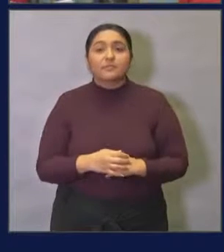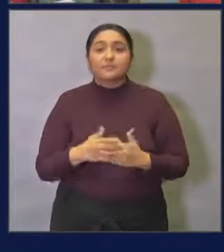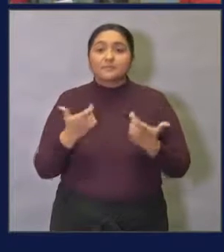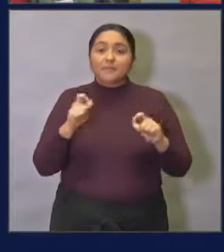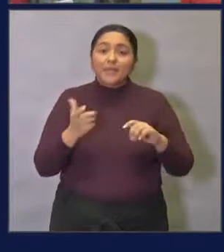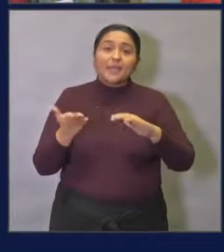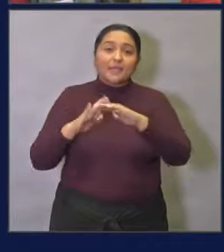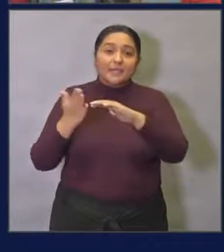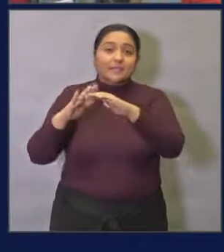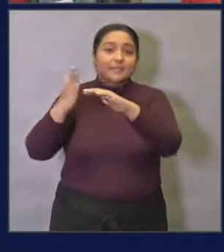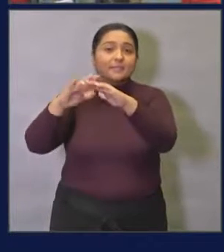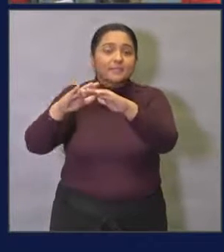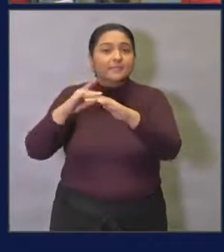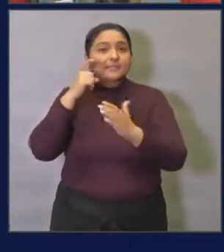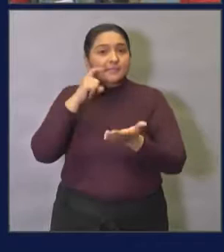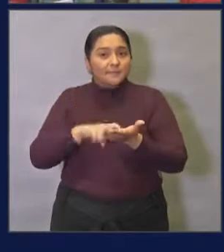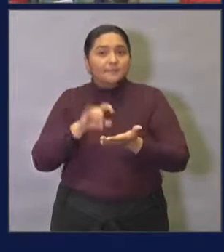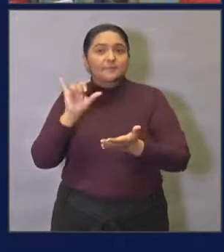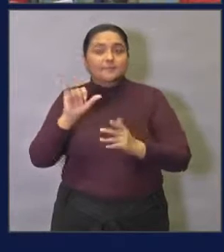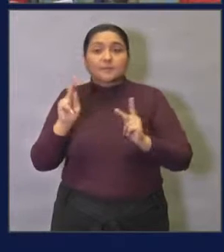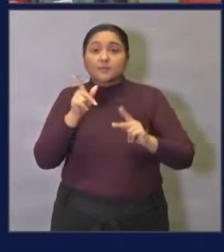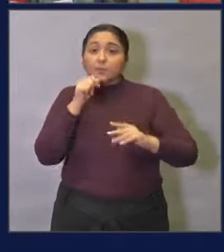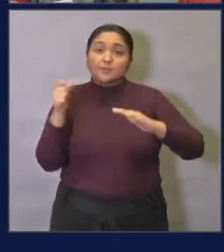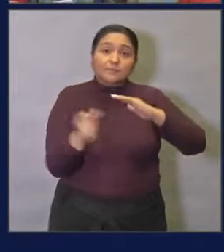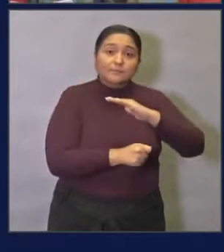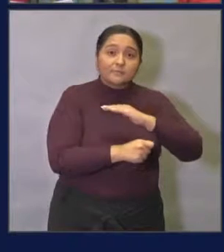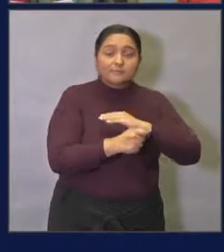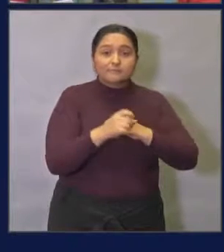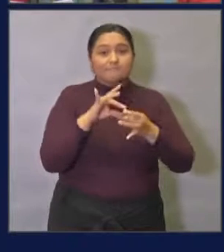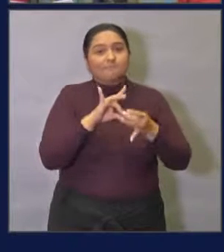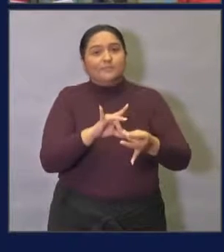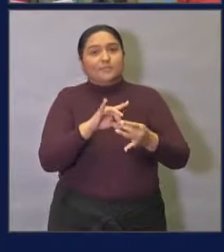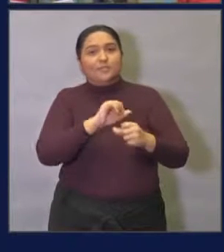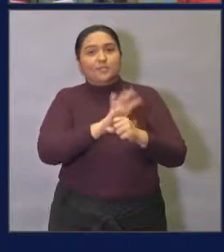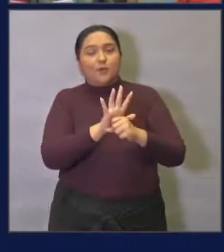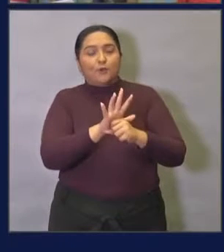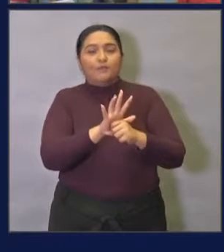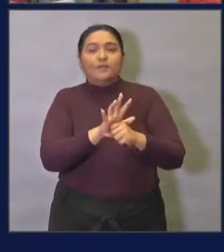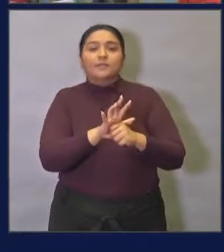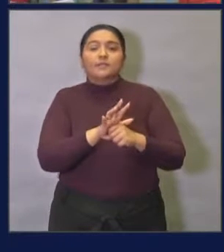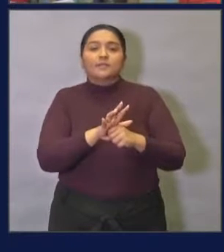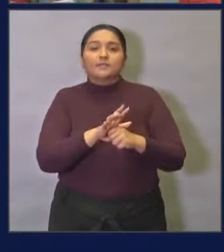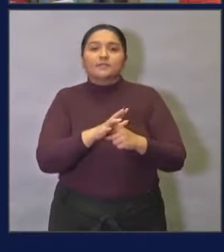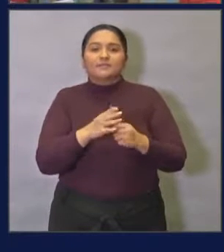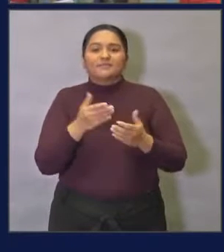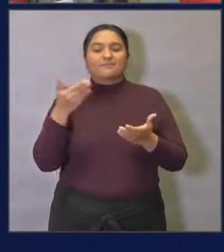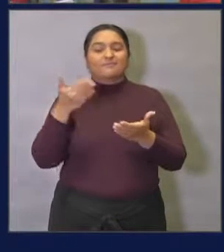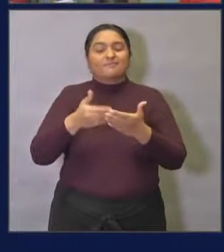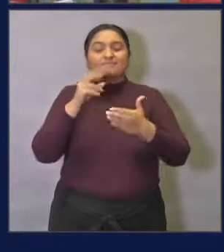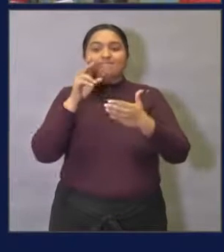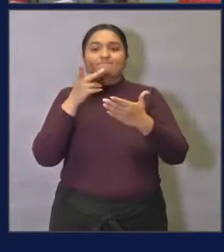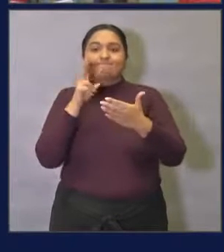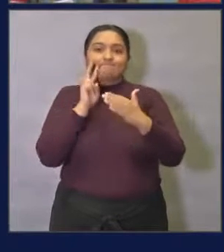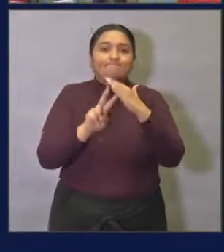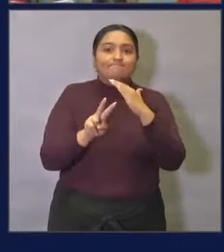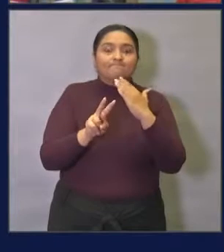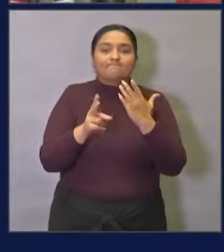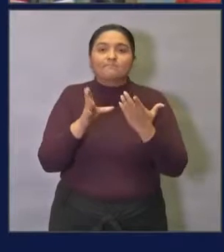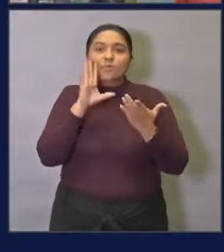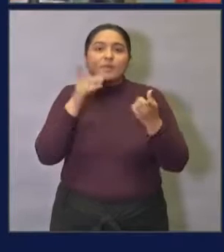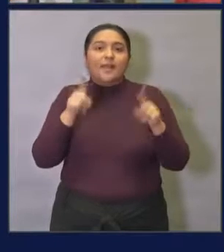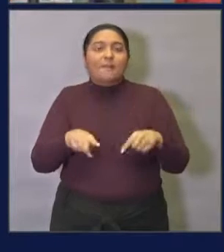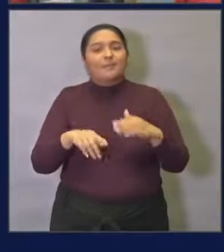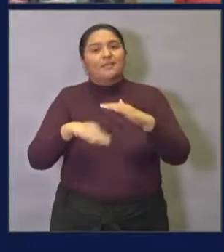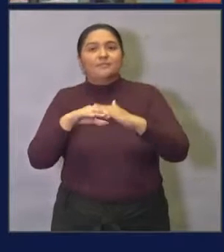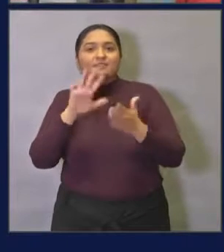número de personas hospitalizadas por COVID-19 lleguen a 5,000 en las próximas semanas.